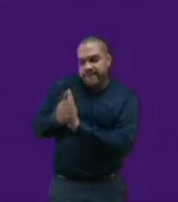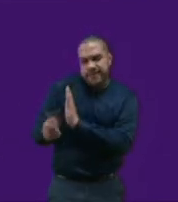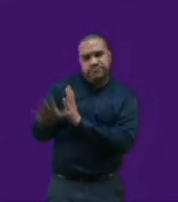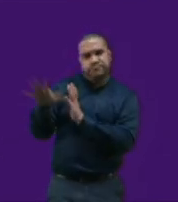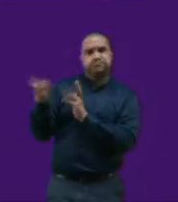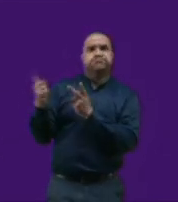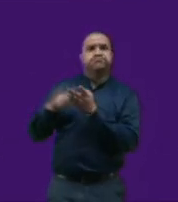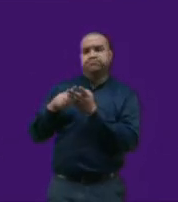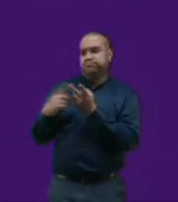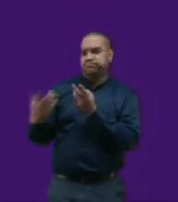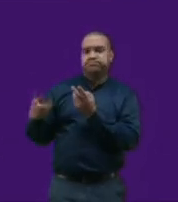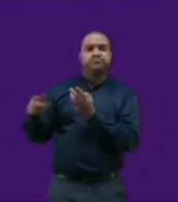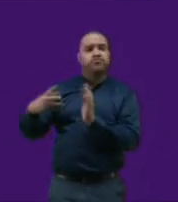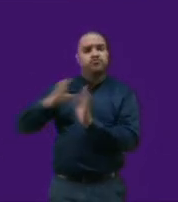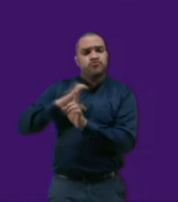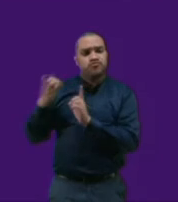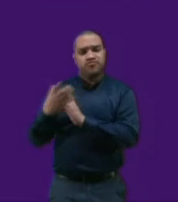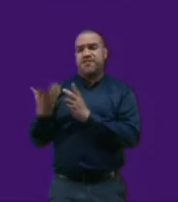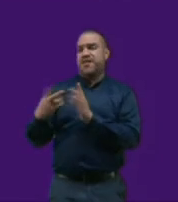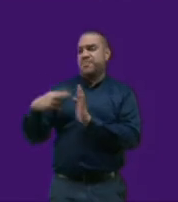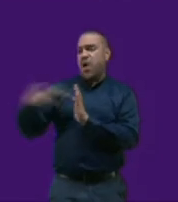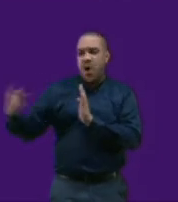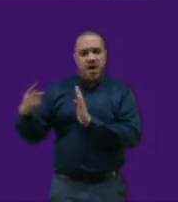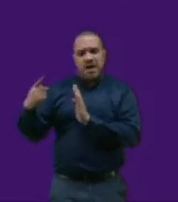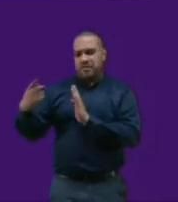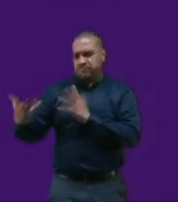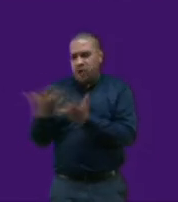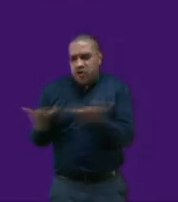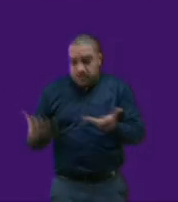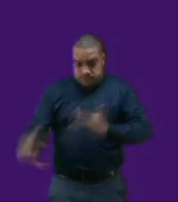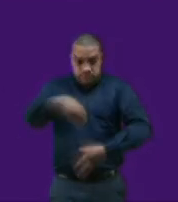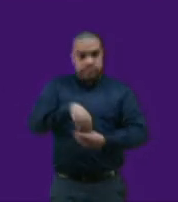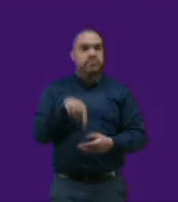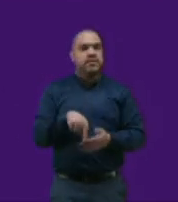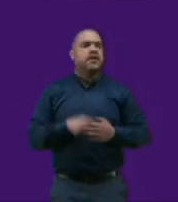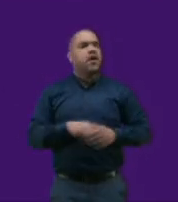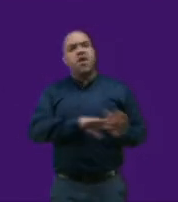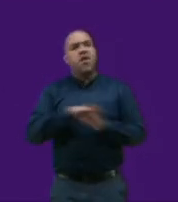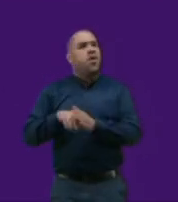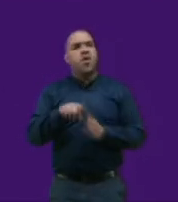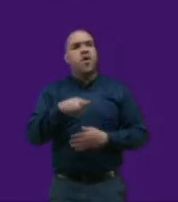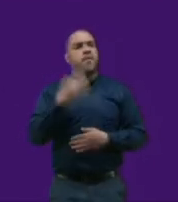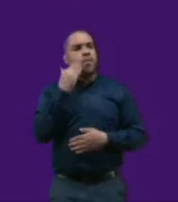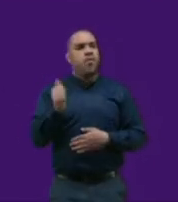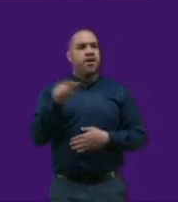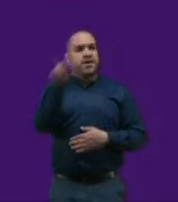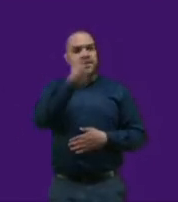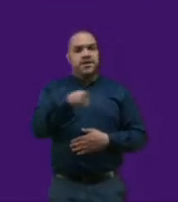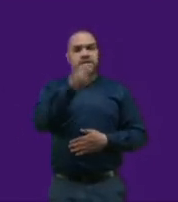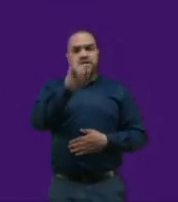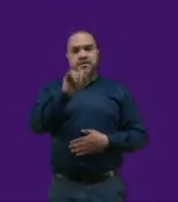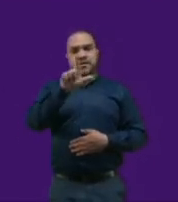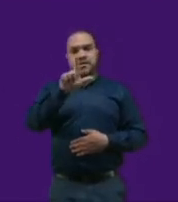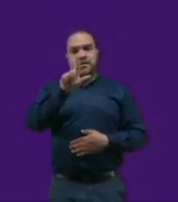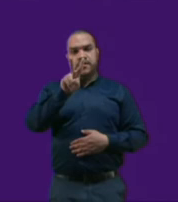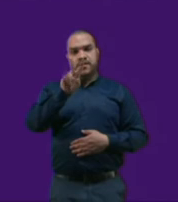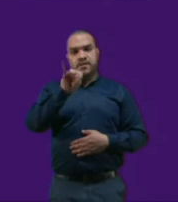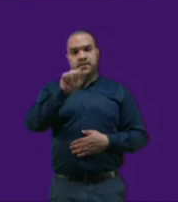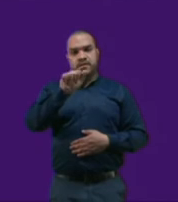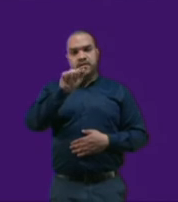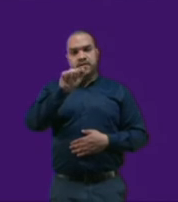Y también, digamos, parafraseando a otra gran mujer, Silvia Otero, experta en desigualdad en Colombia,